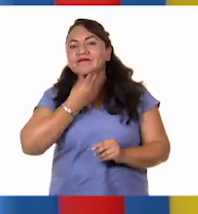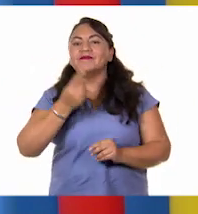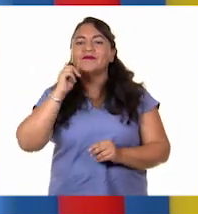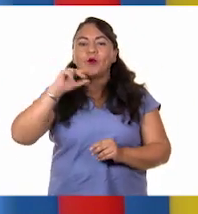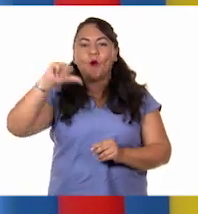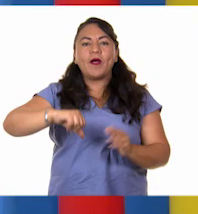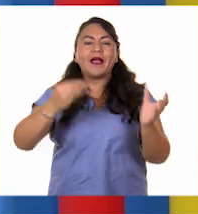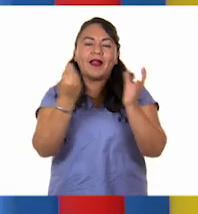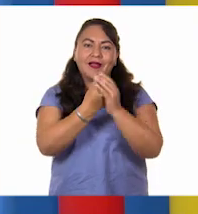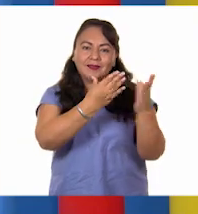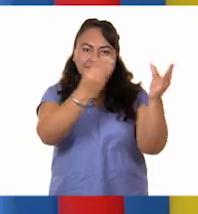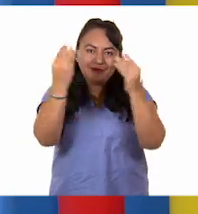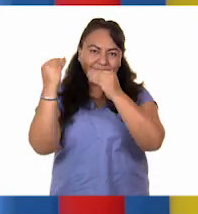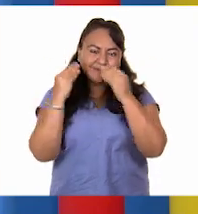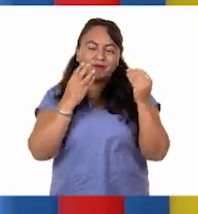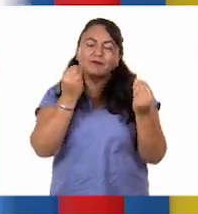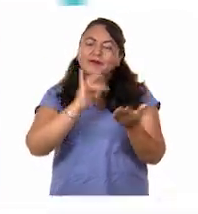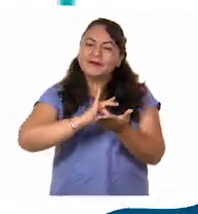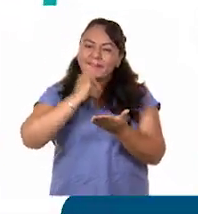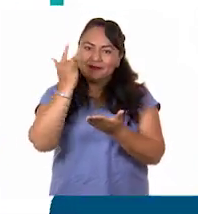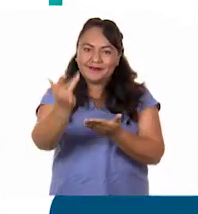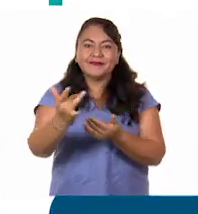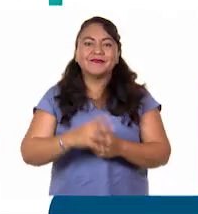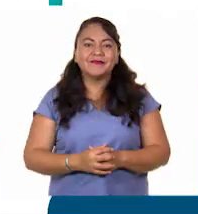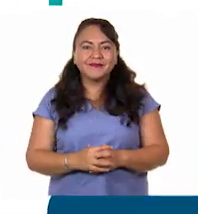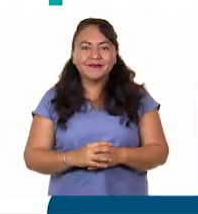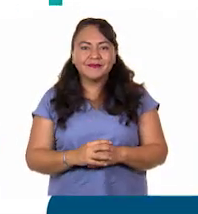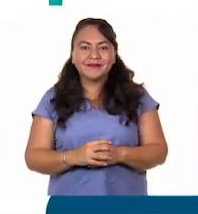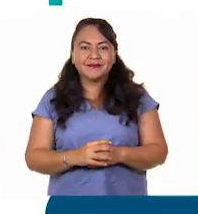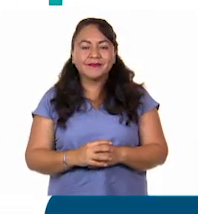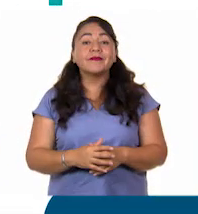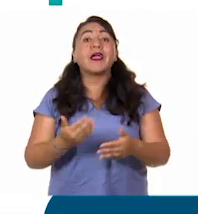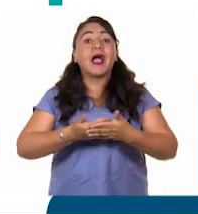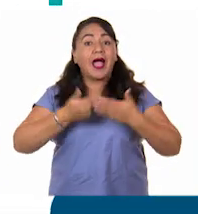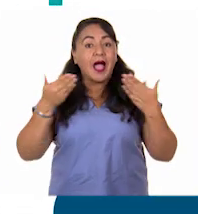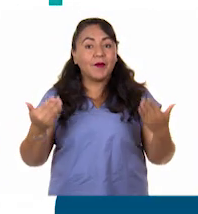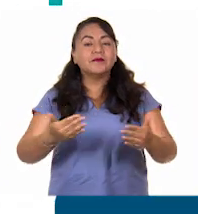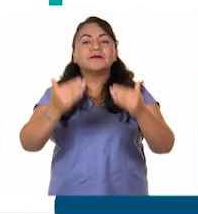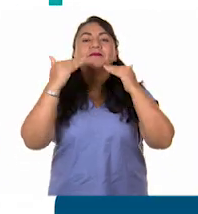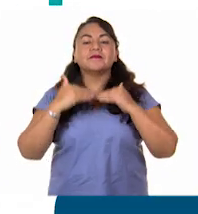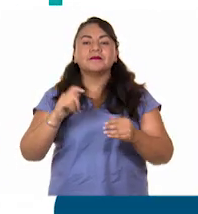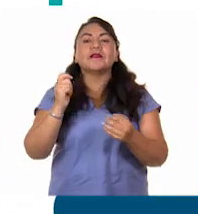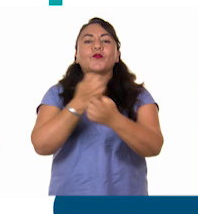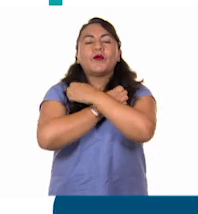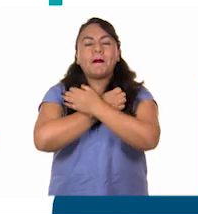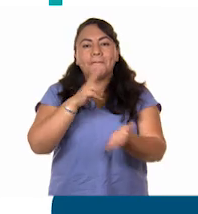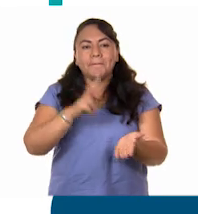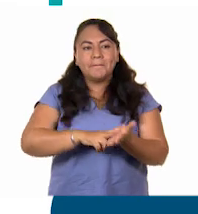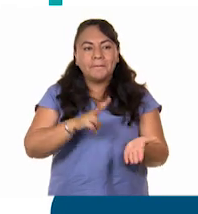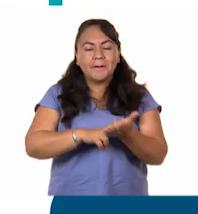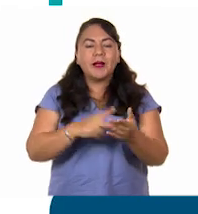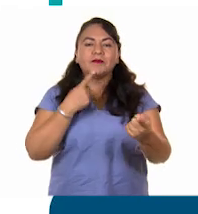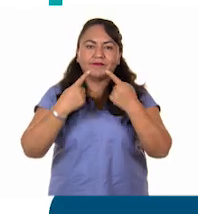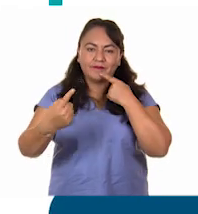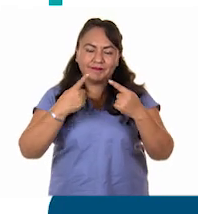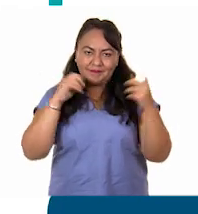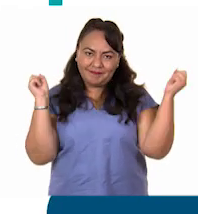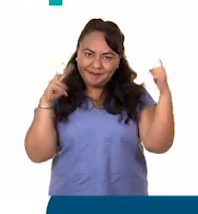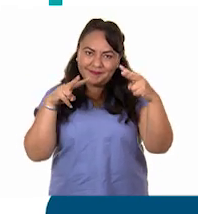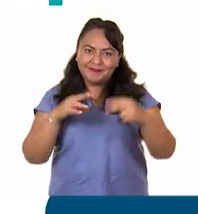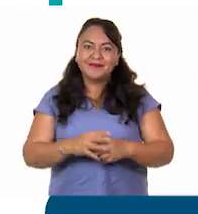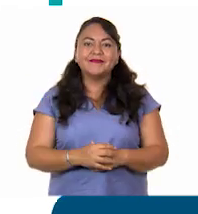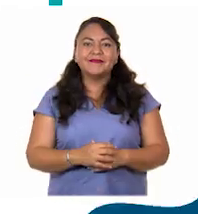día de hoy nos dieron clases. Muchas gracias. A continuación, Cívica y Ética en Diálogo. Nos vemos.